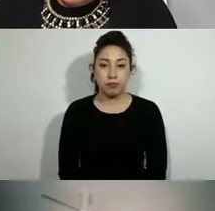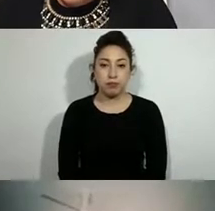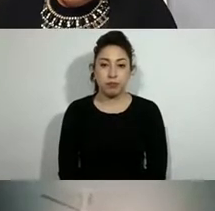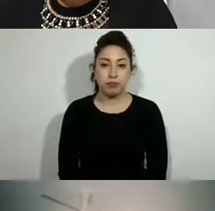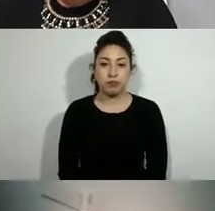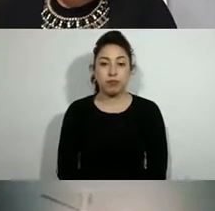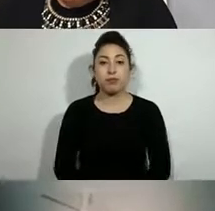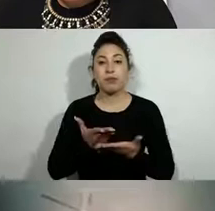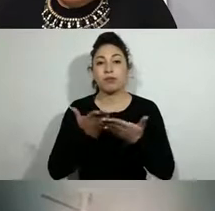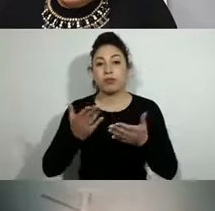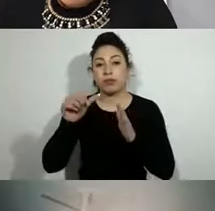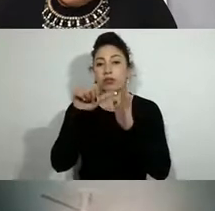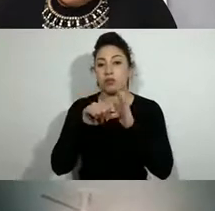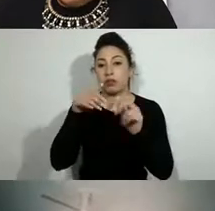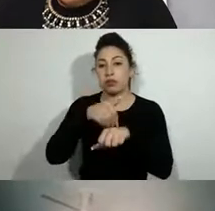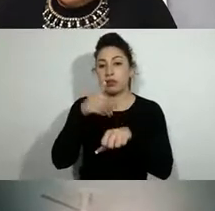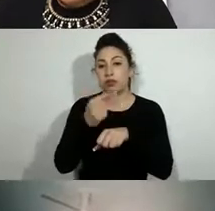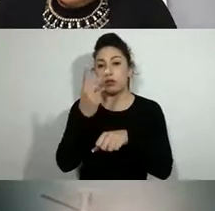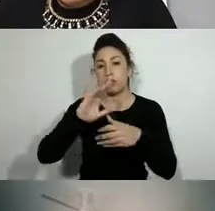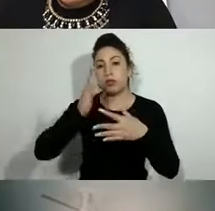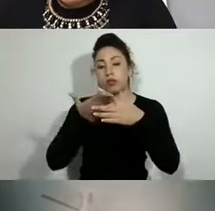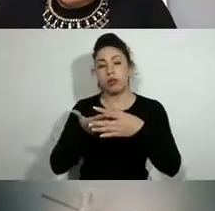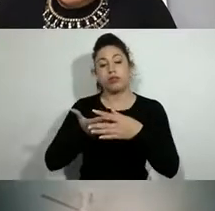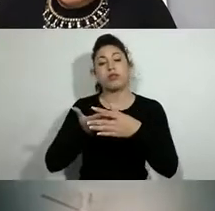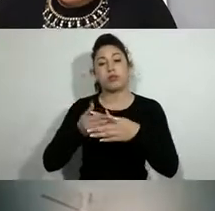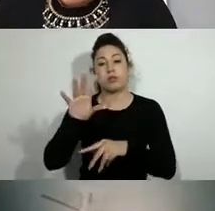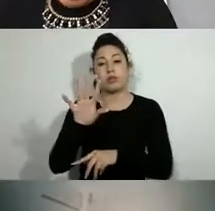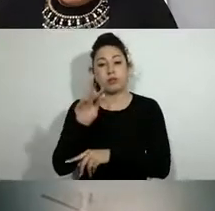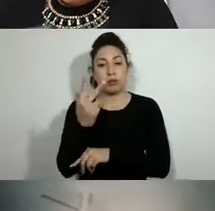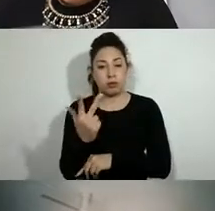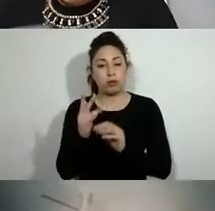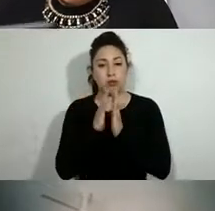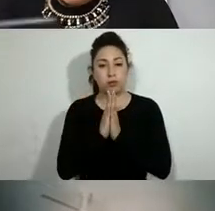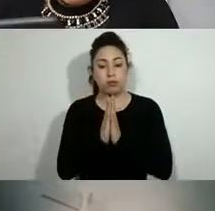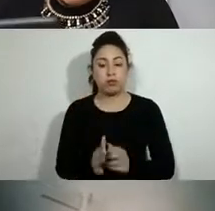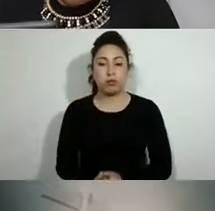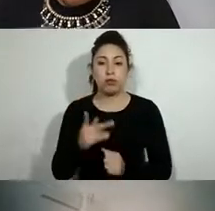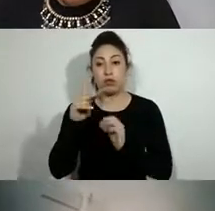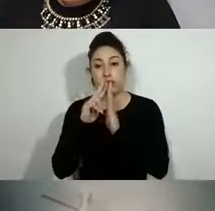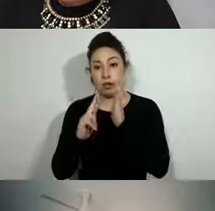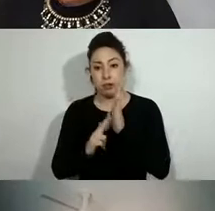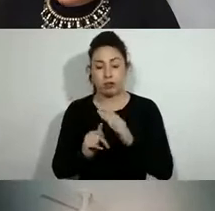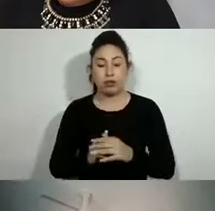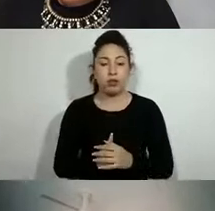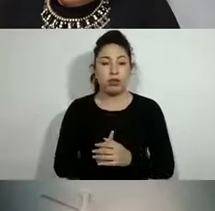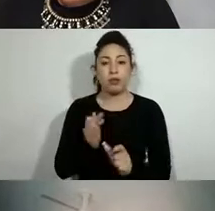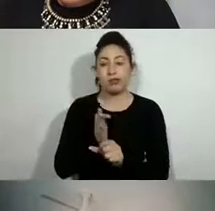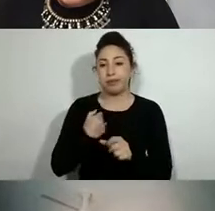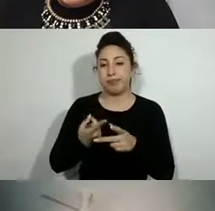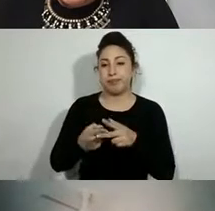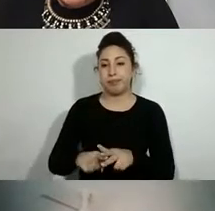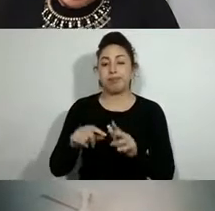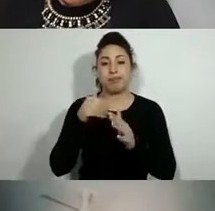Ahora el artículo 2, fracción 48ª del reglamento, por favor. Se procede a dar lectura al artículo